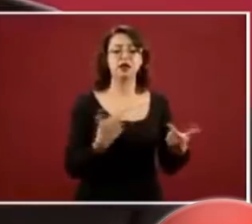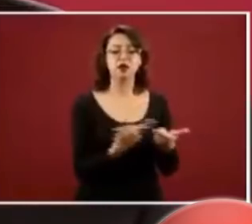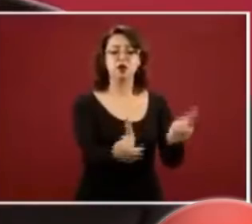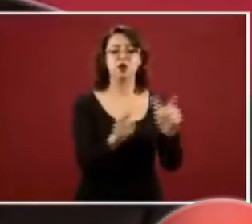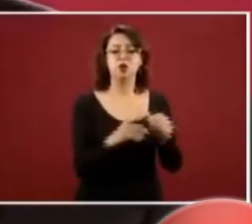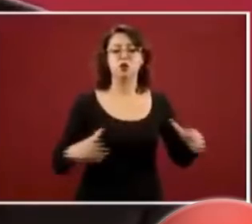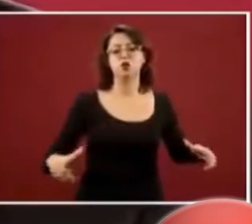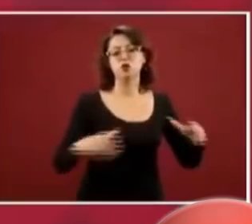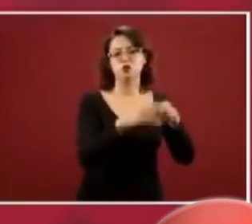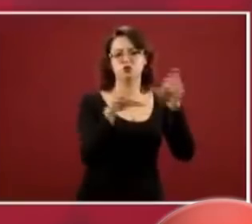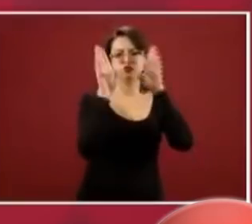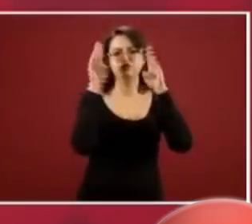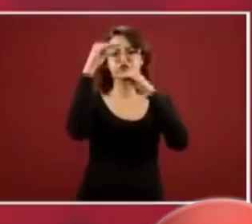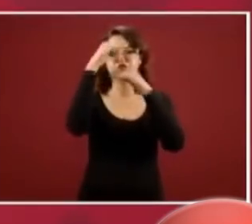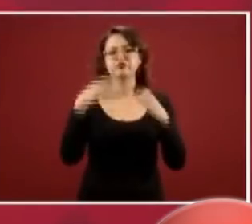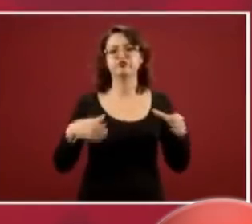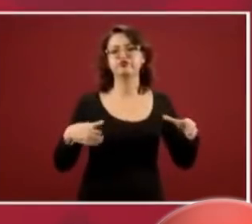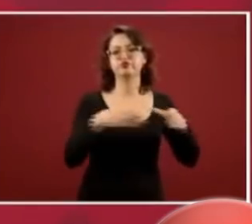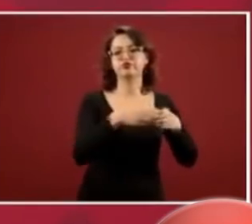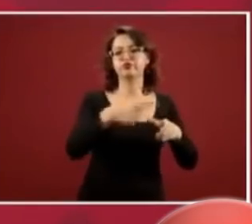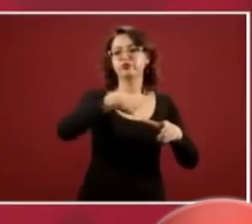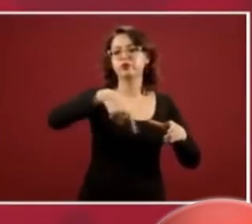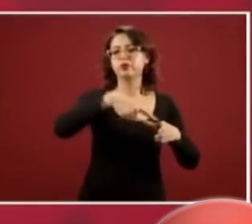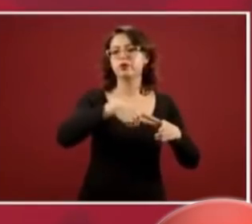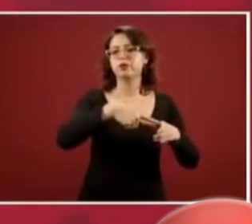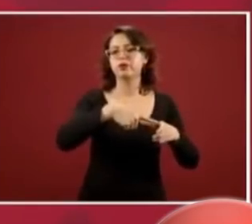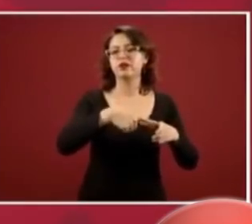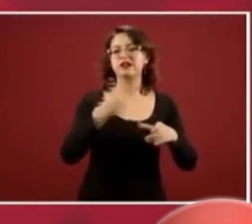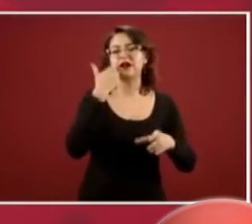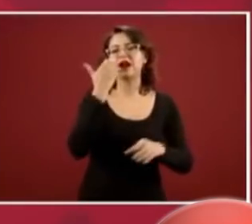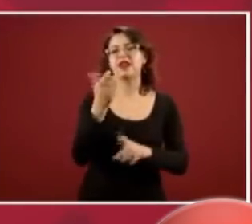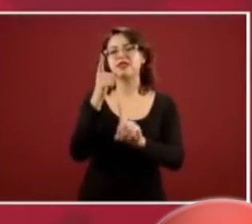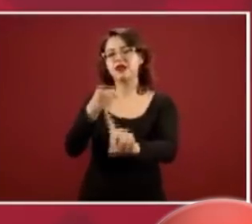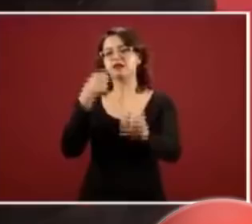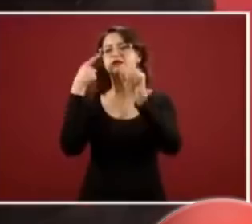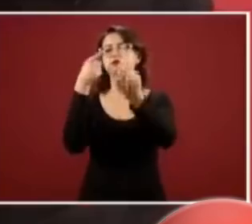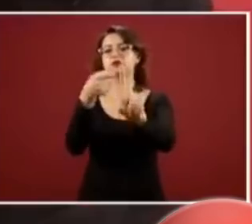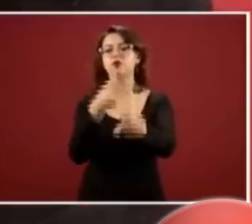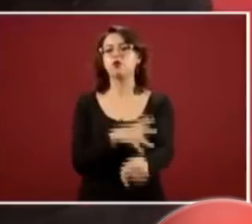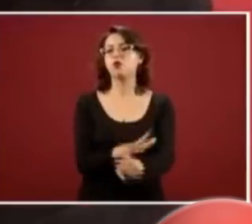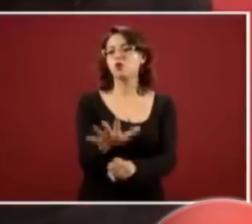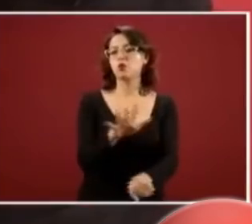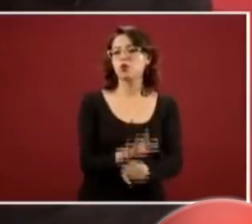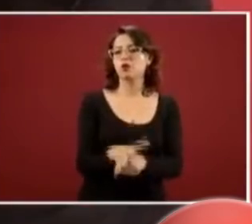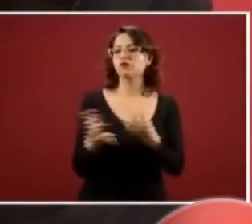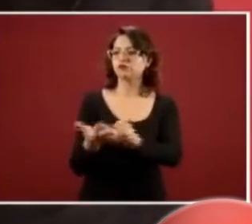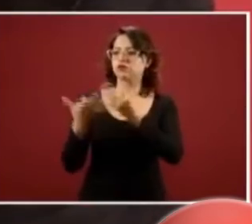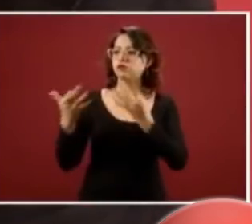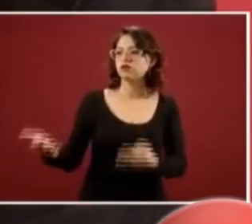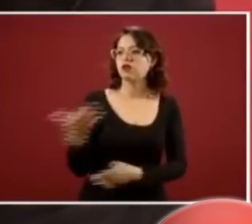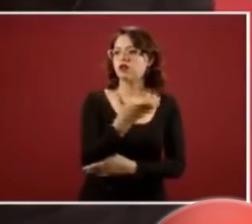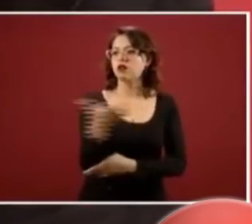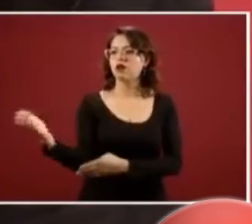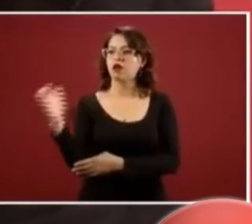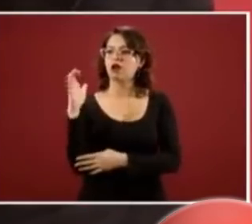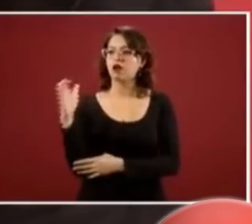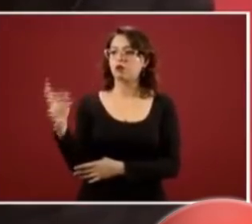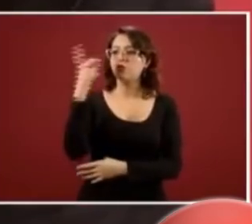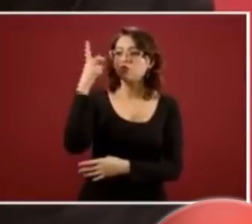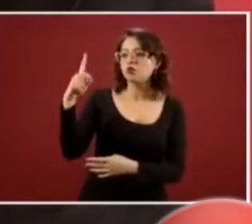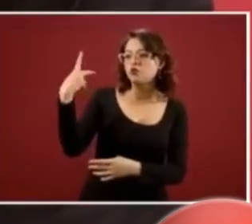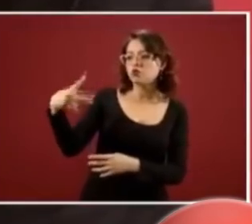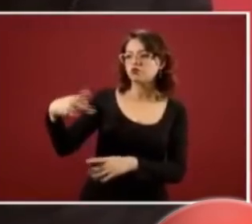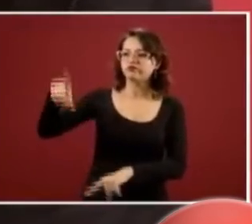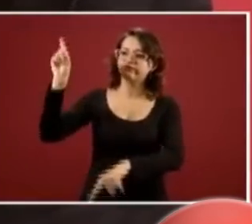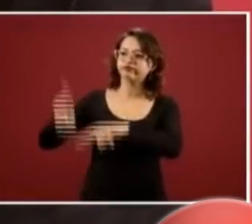se buscó acabar con el ejido y con la propiedad social.